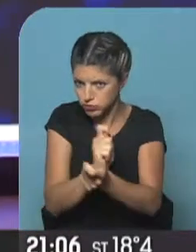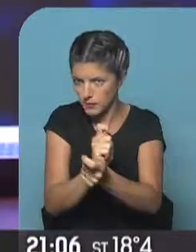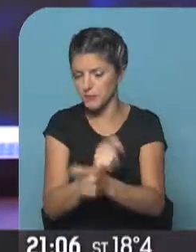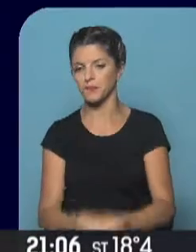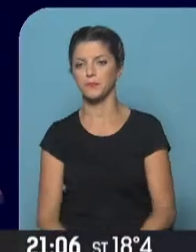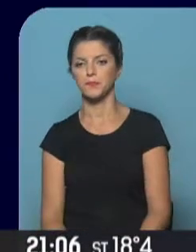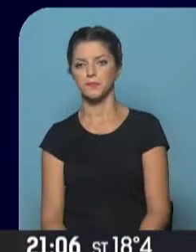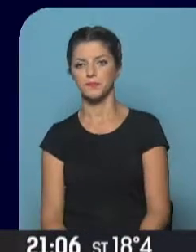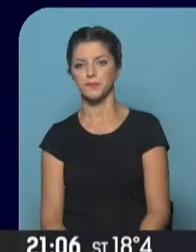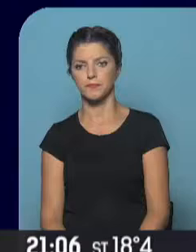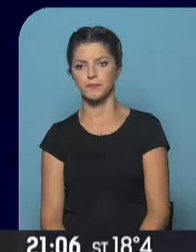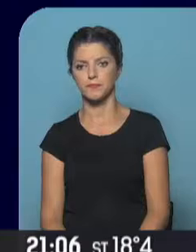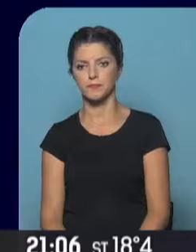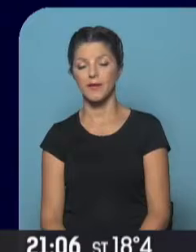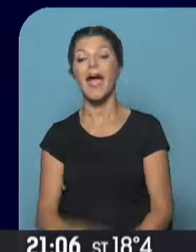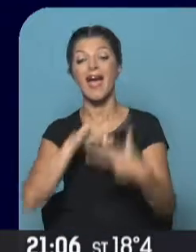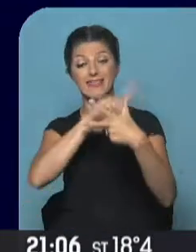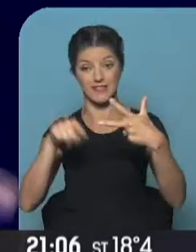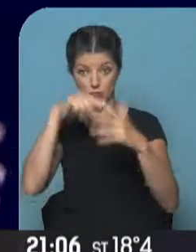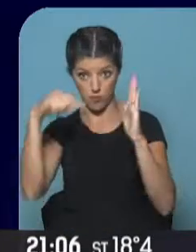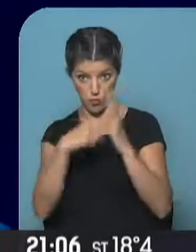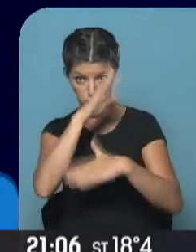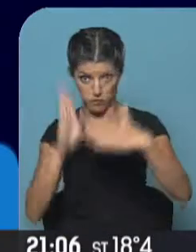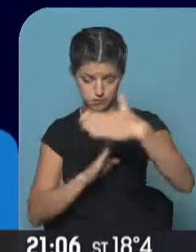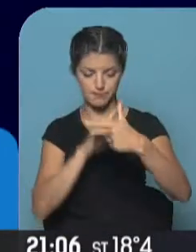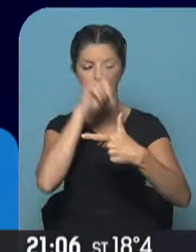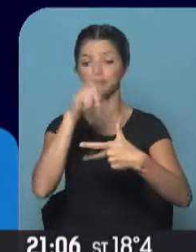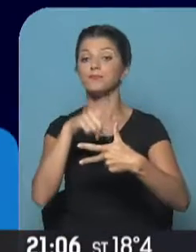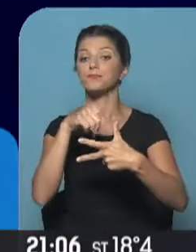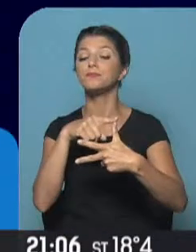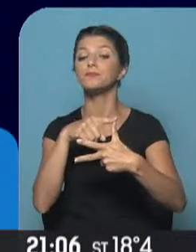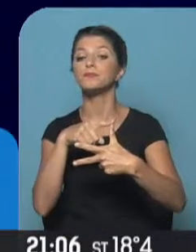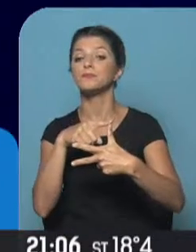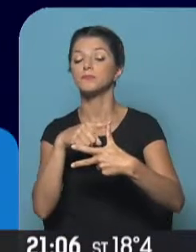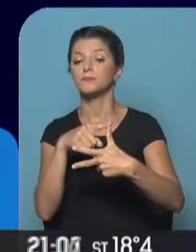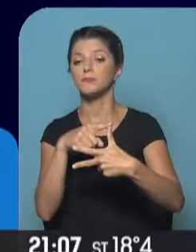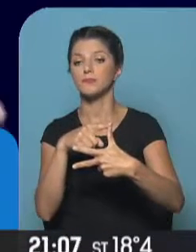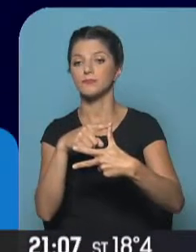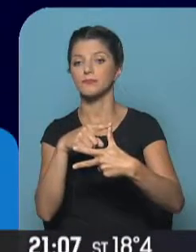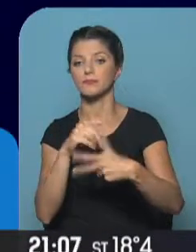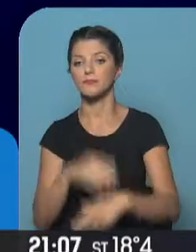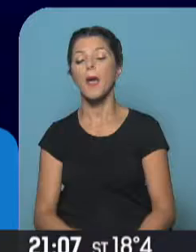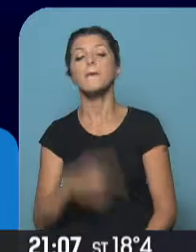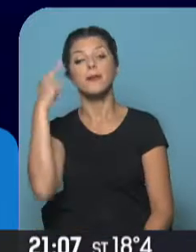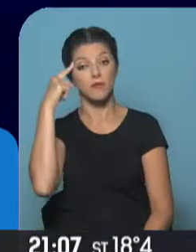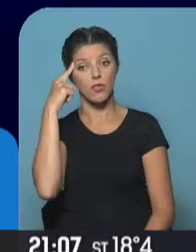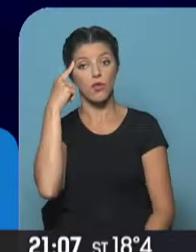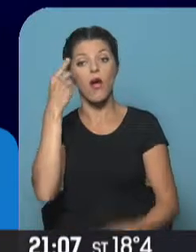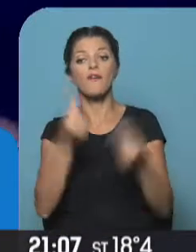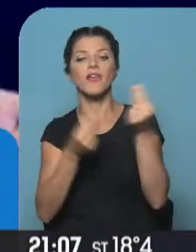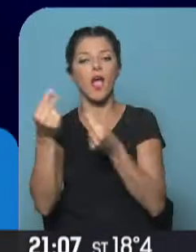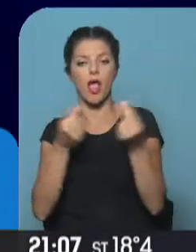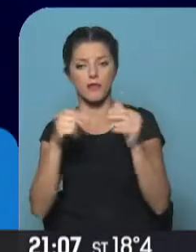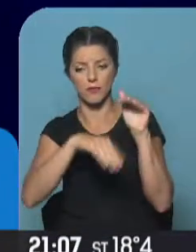meses. Lo hice sobre tres ejes. El primer eje tiene que ver justamente con el equilibrio fiscal,